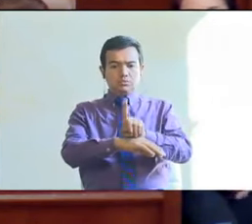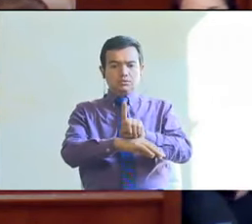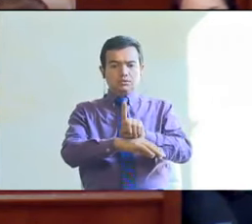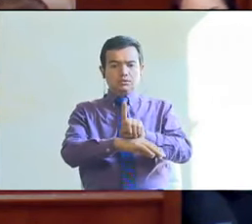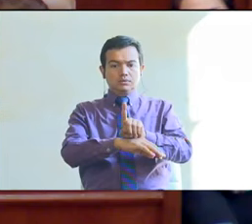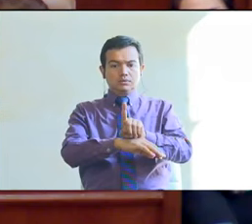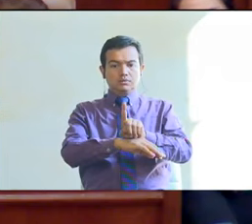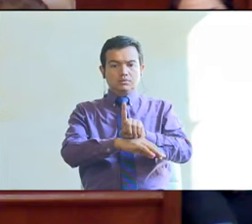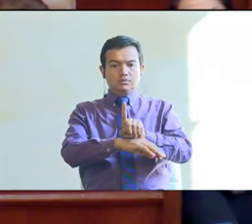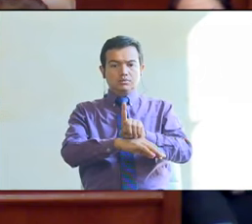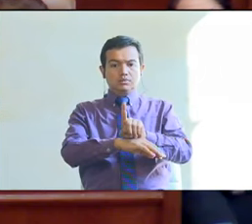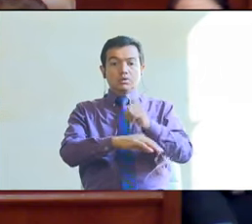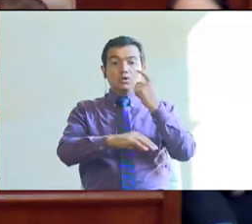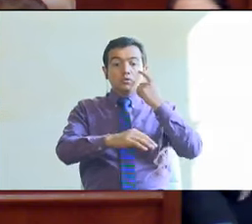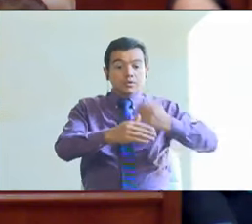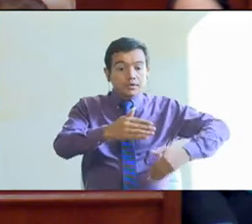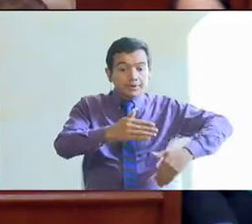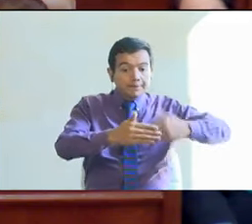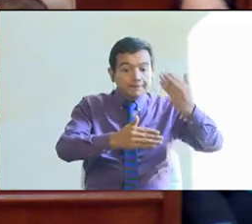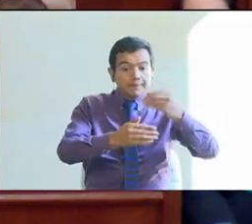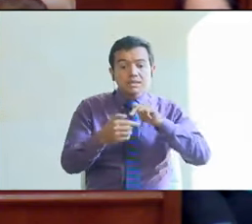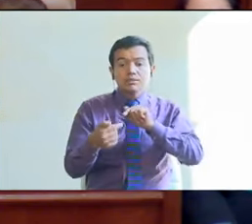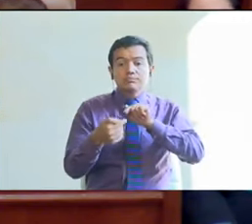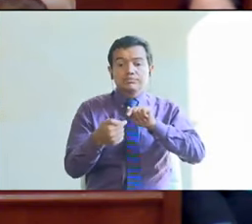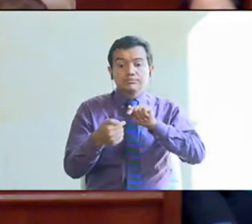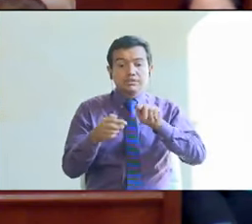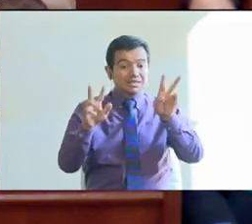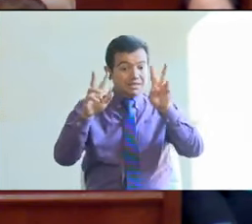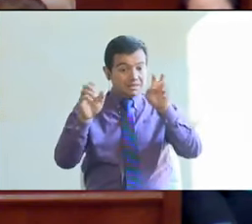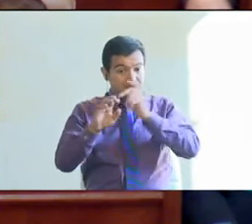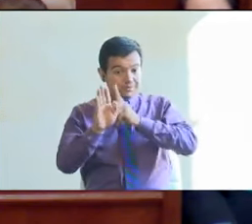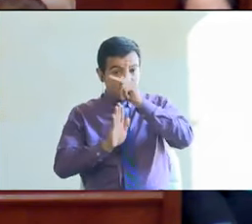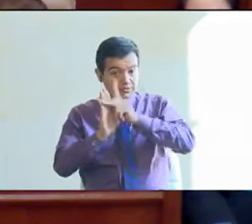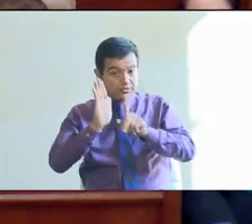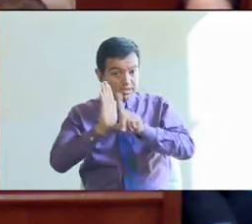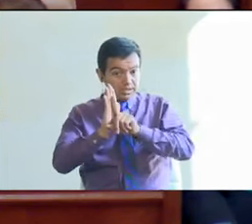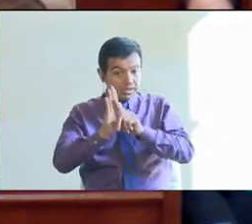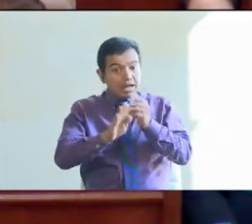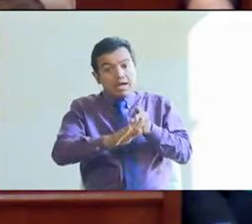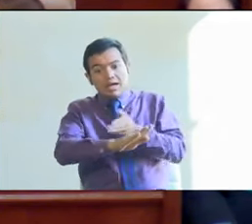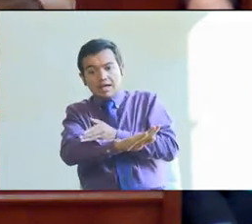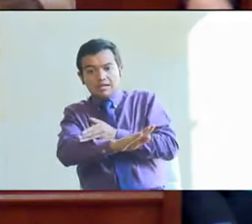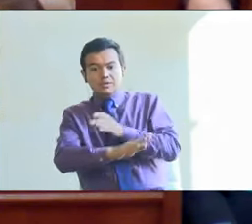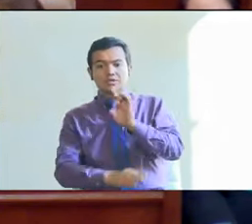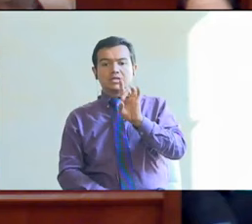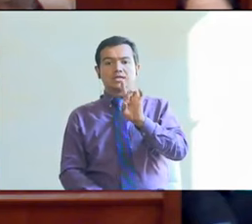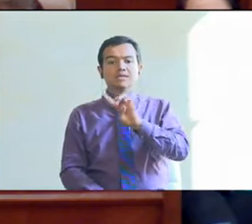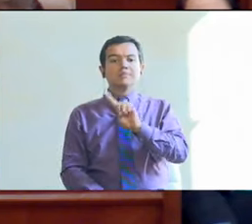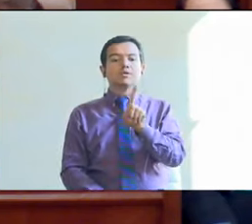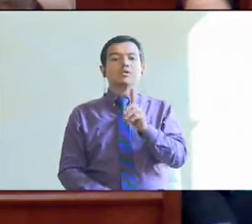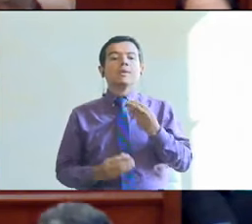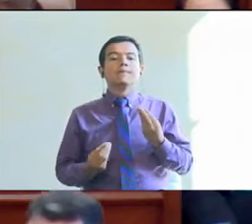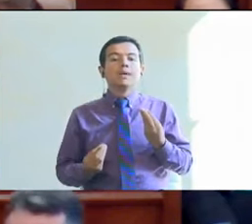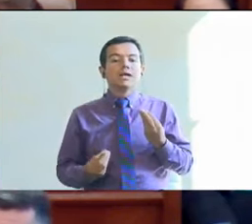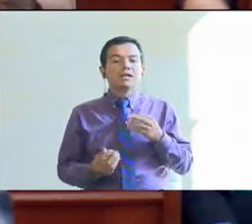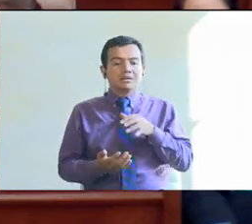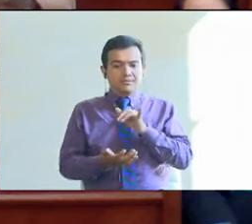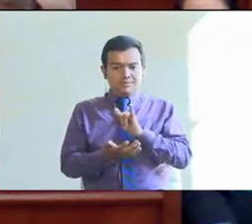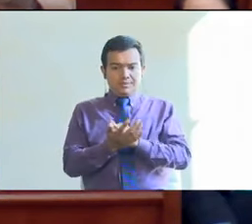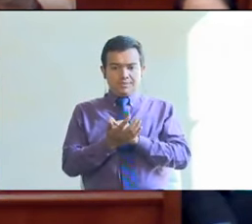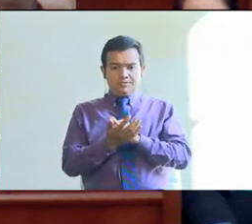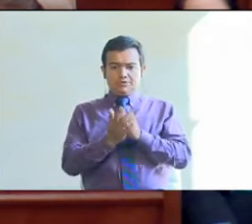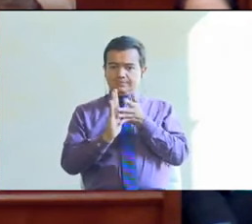minutos antes de iniciar la discusión del próximo proyecto con el propósito de lo